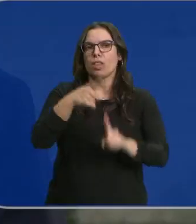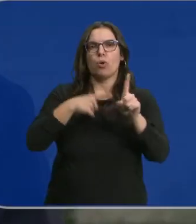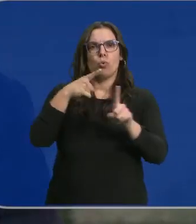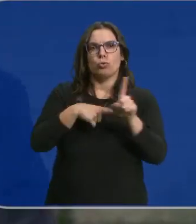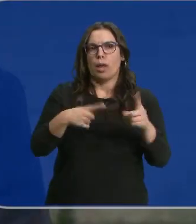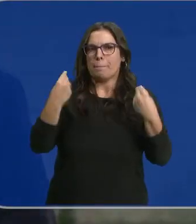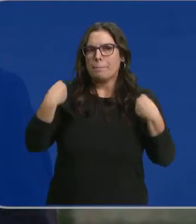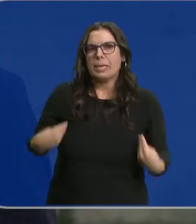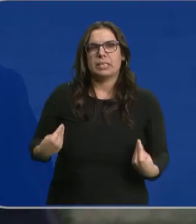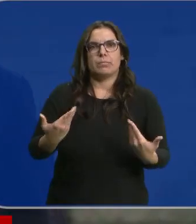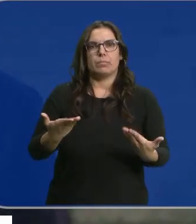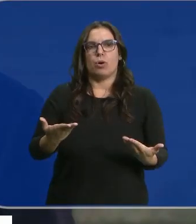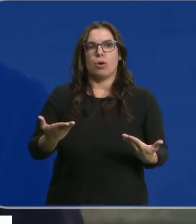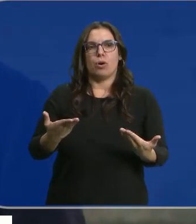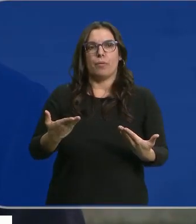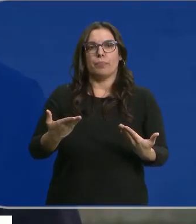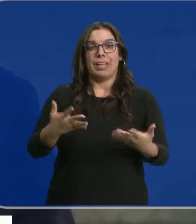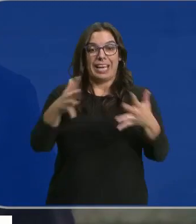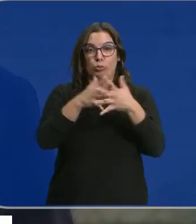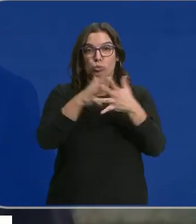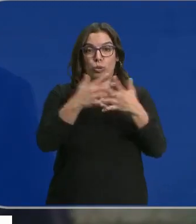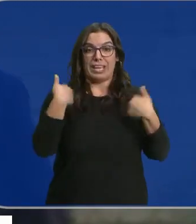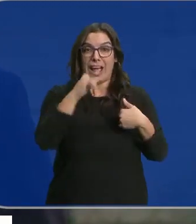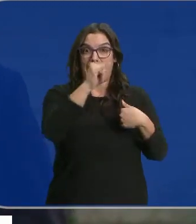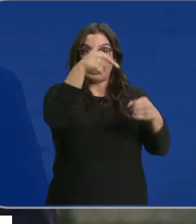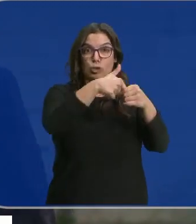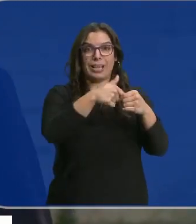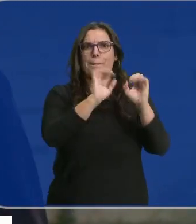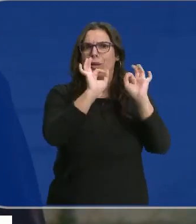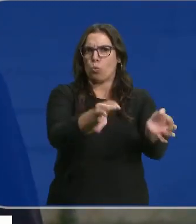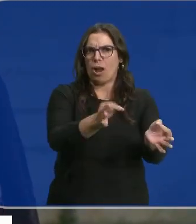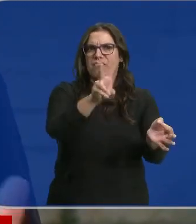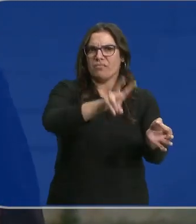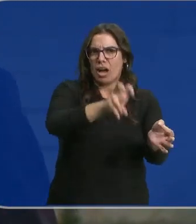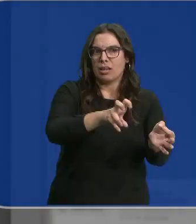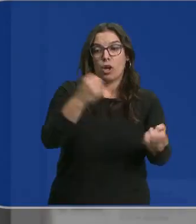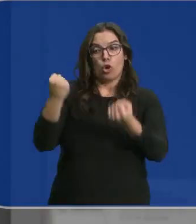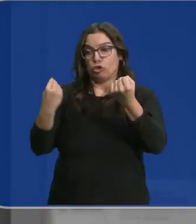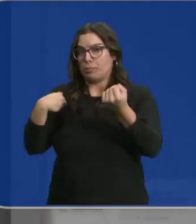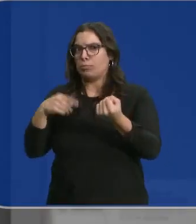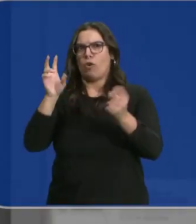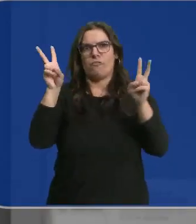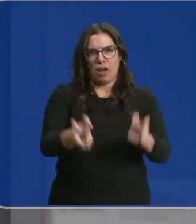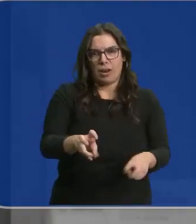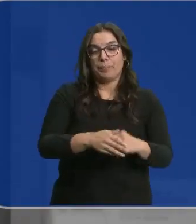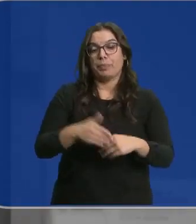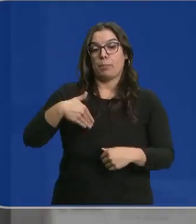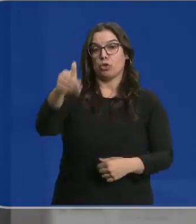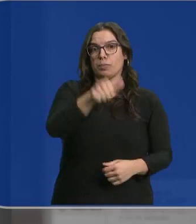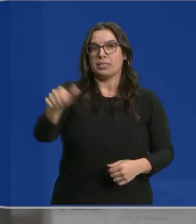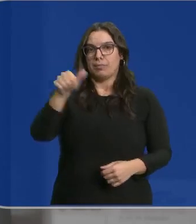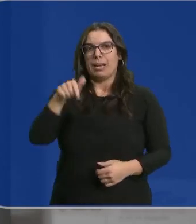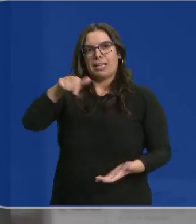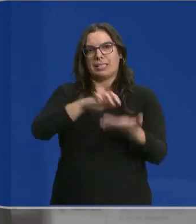misma logística, con la misma infraestructura de distribución, con los mismos vehículos. En las próximas semanas llegará